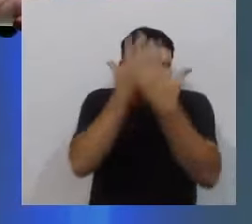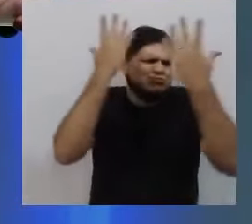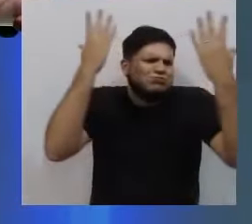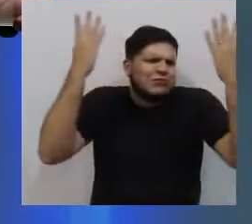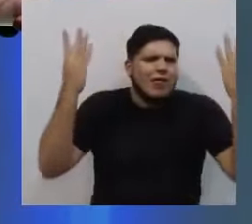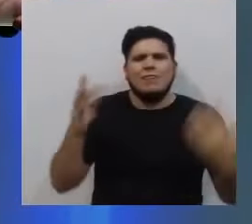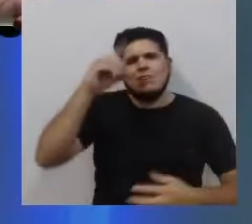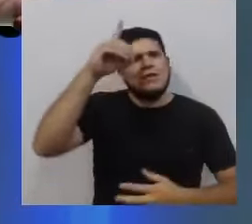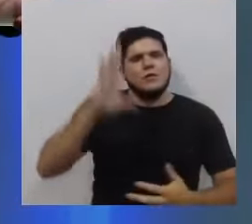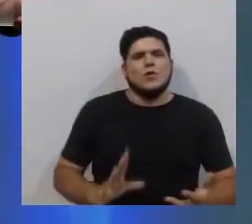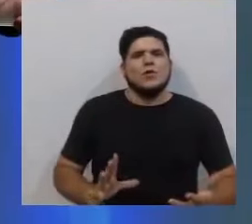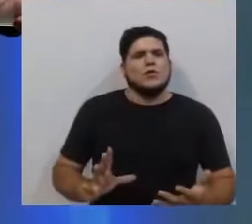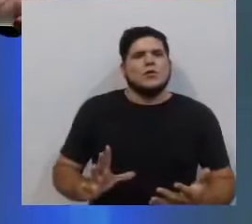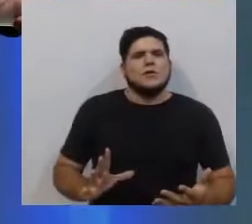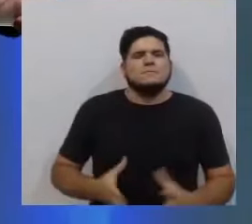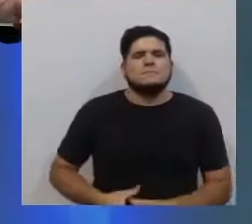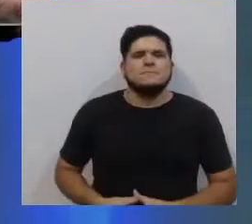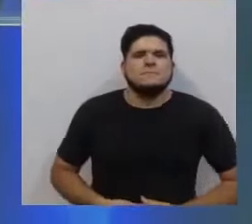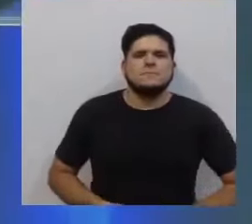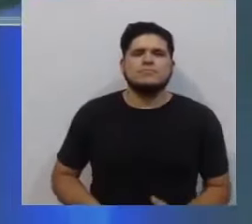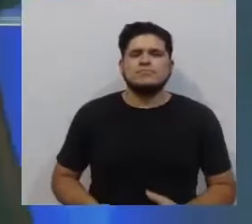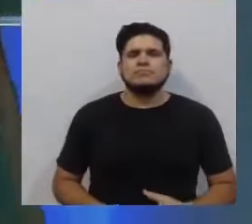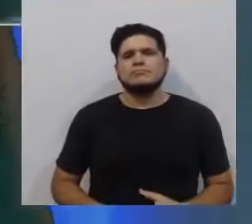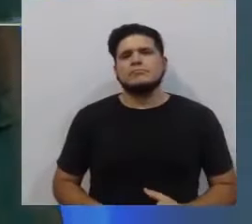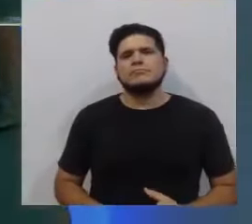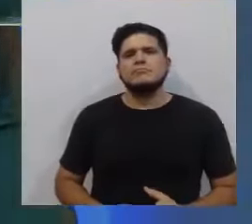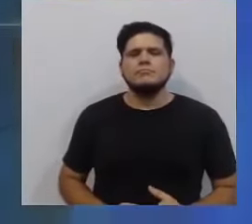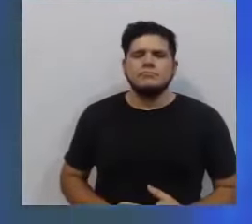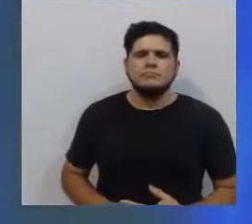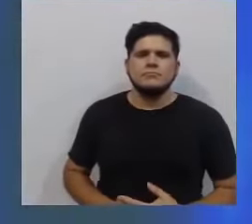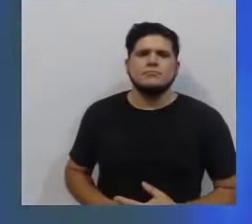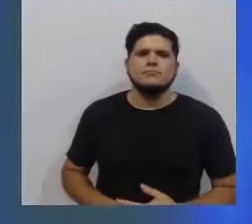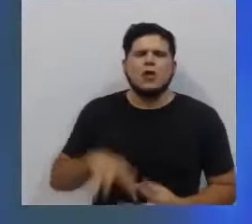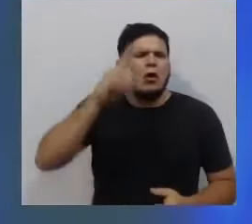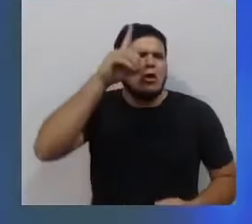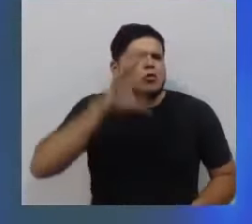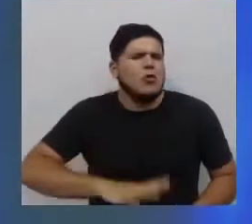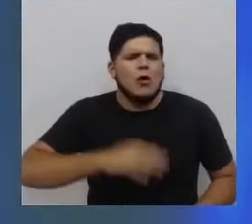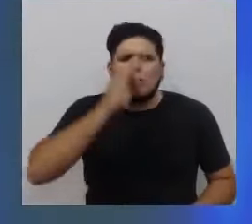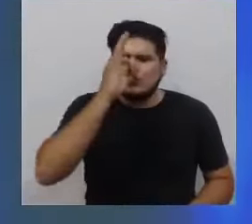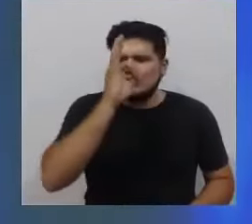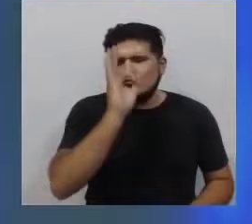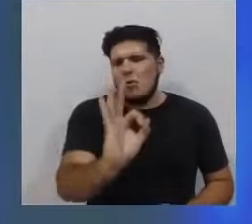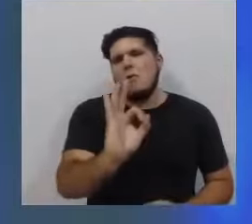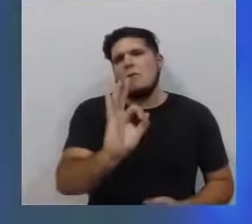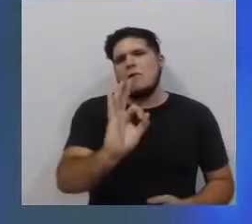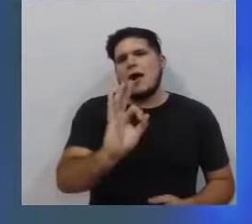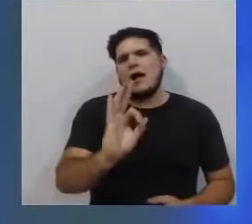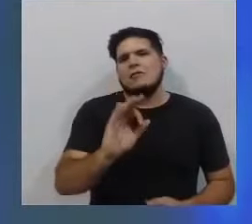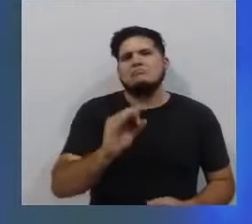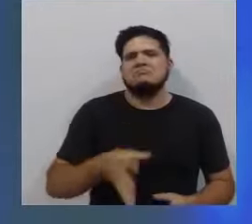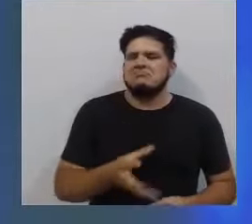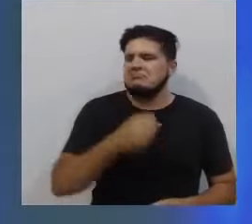situación yo salgo vamos tómese de la mano de dios dios nunca le va a soltar agarre ese fuerte allí